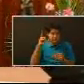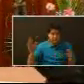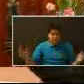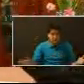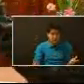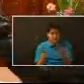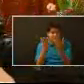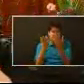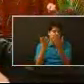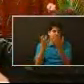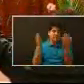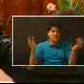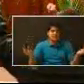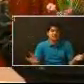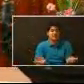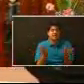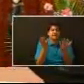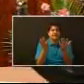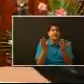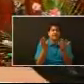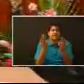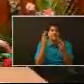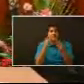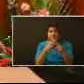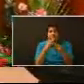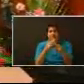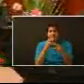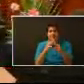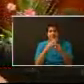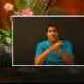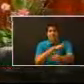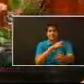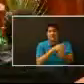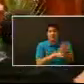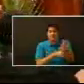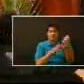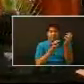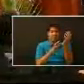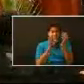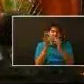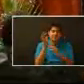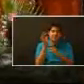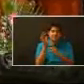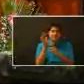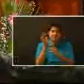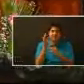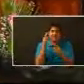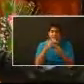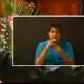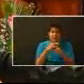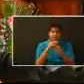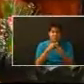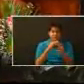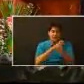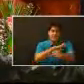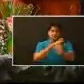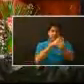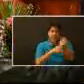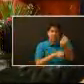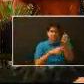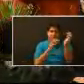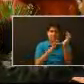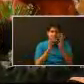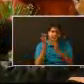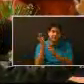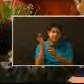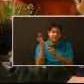levántalos. Levántalos. En el nombre poderoso de Jesús. En el nombre